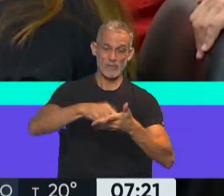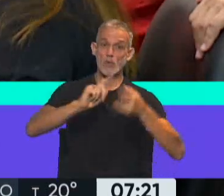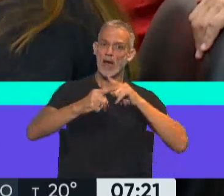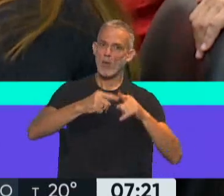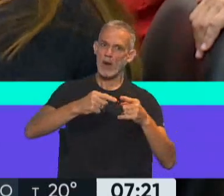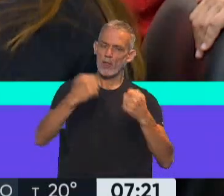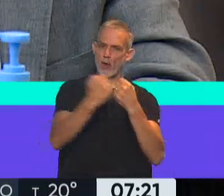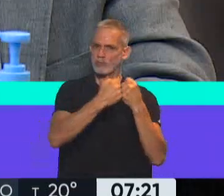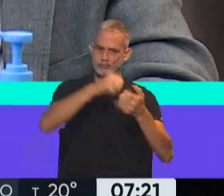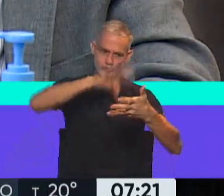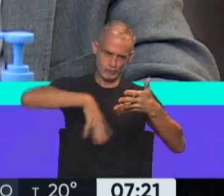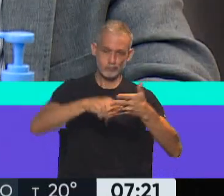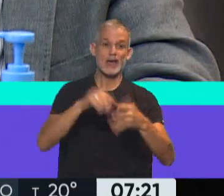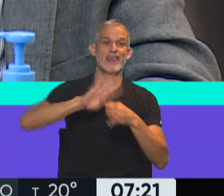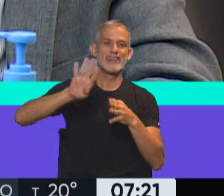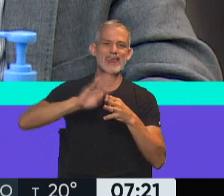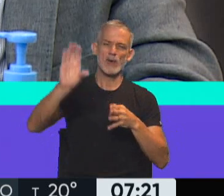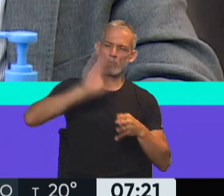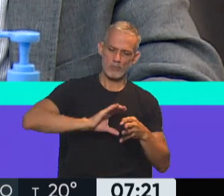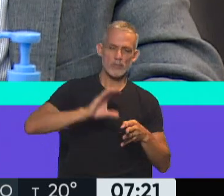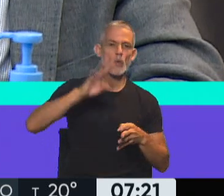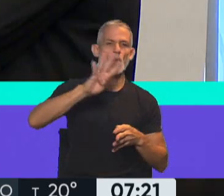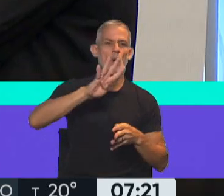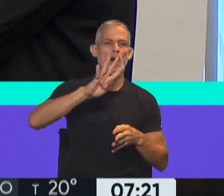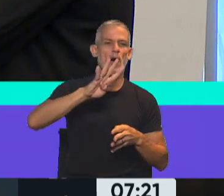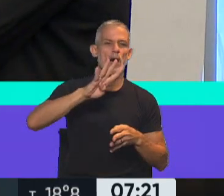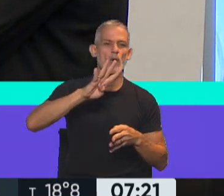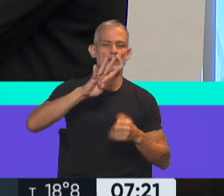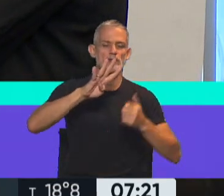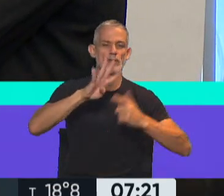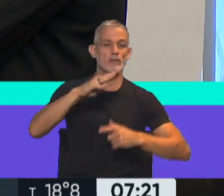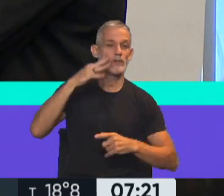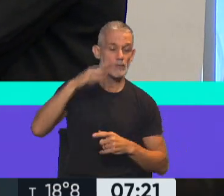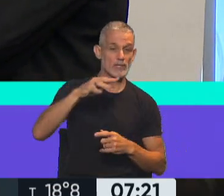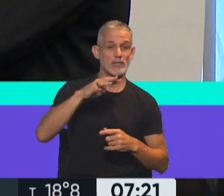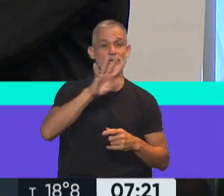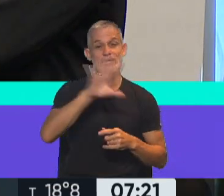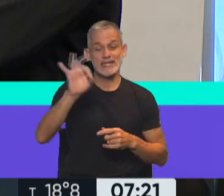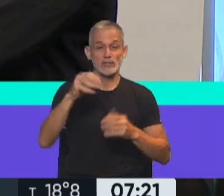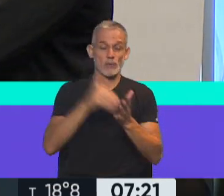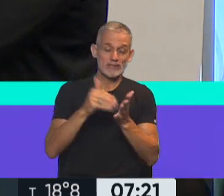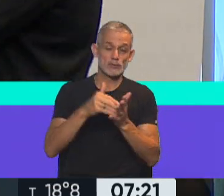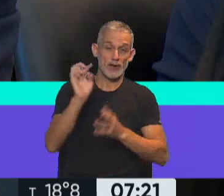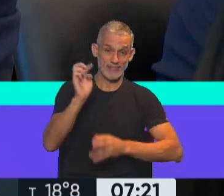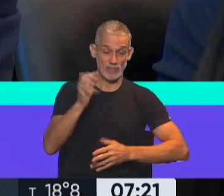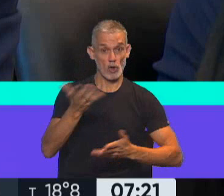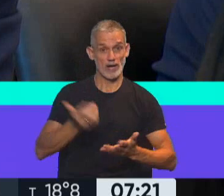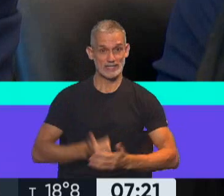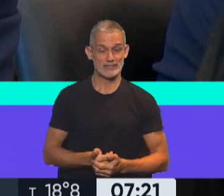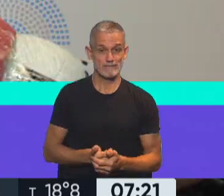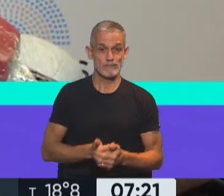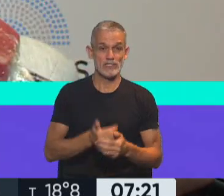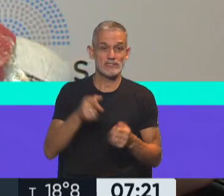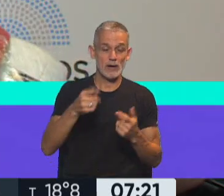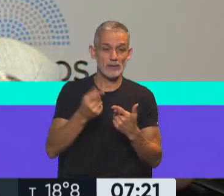que refinancia una deuda por 424 mil 500 millones de dólares y que en función